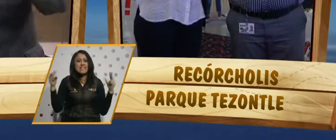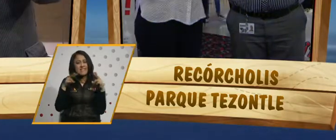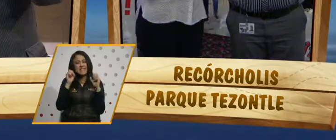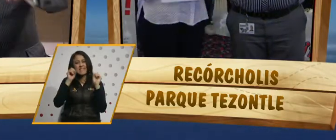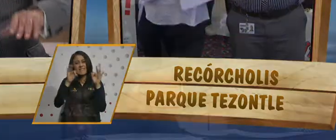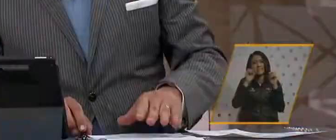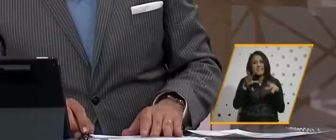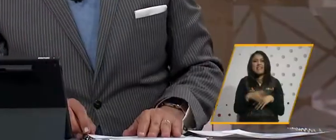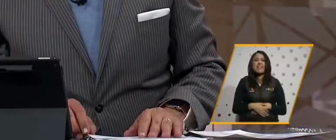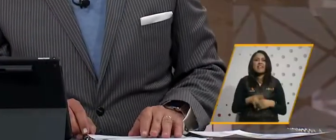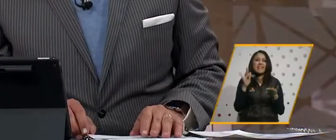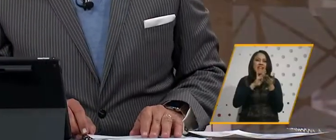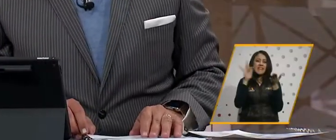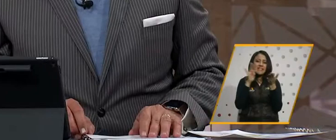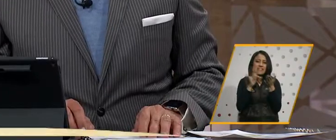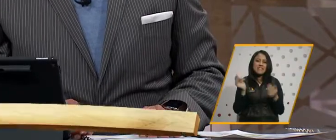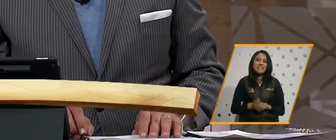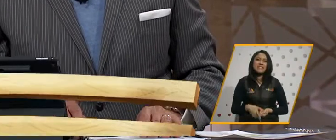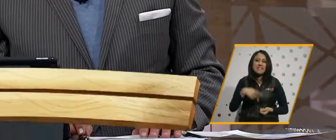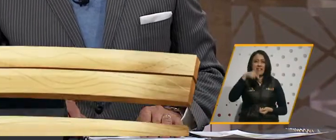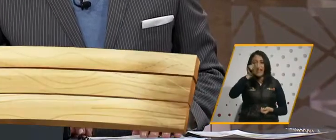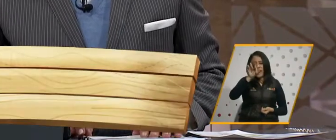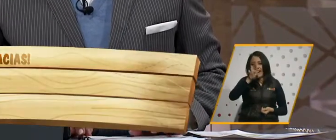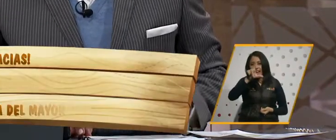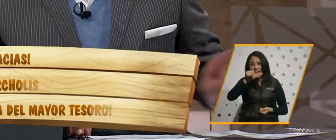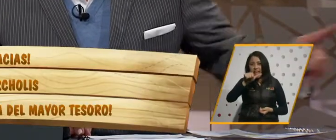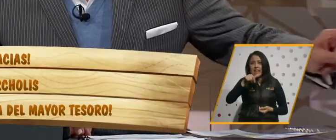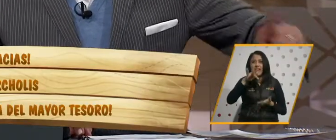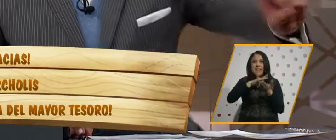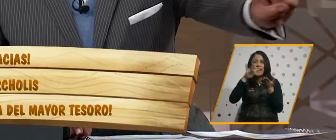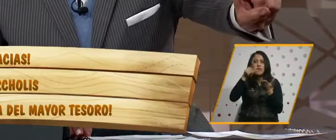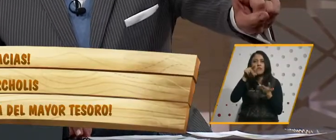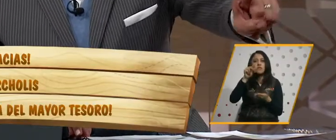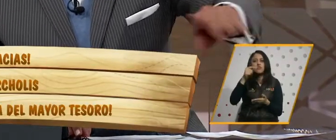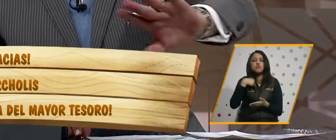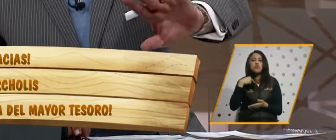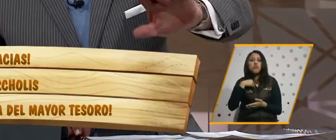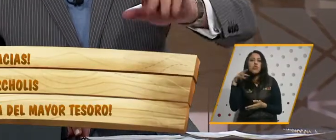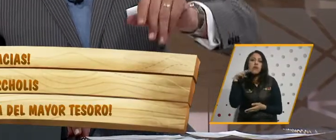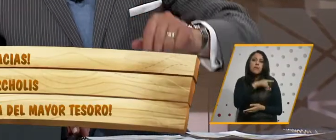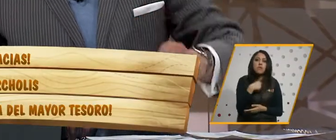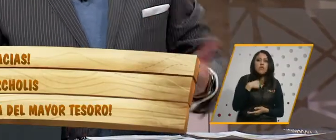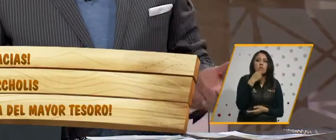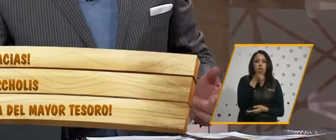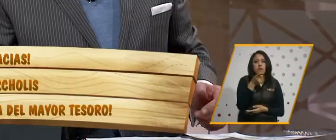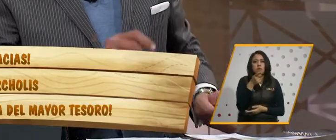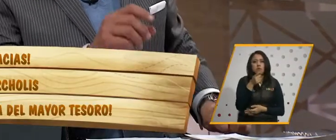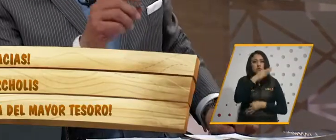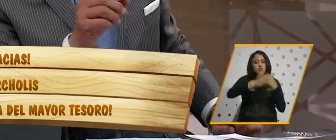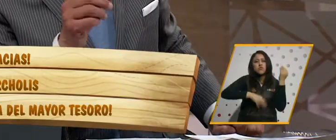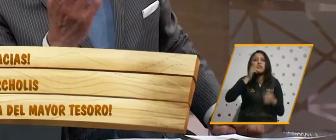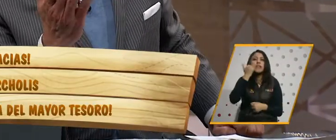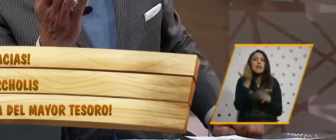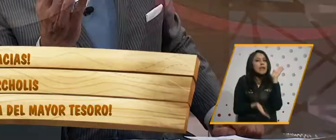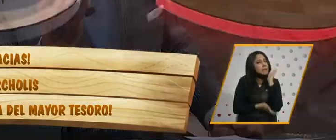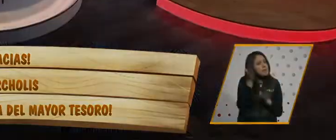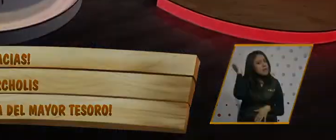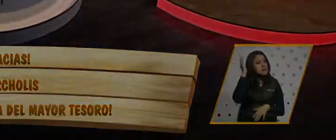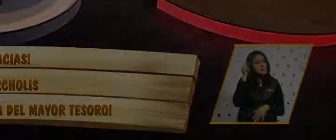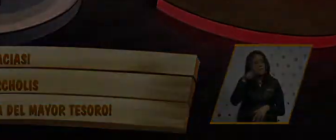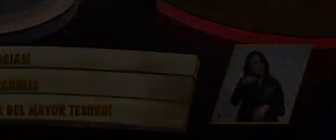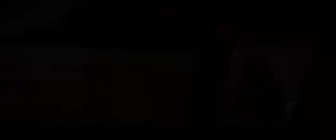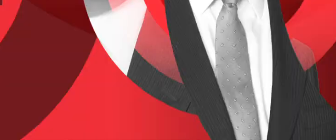al estudio. Gracias, sigue. Nadie quiso ir, fue yo. Yo voy. ¿Cómo que nadie? Todo el mundo quería ir a cubrir Recorcholis. Mira, gracias a